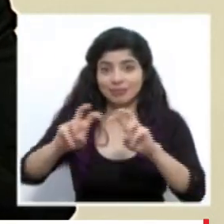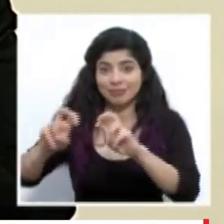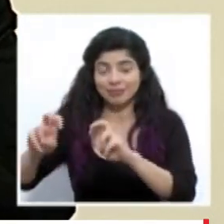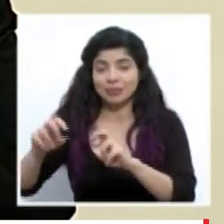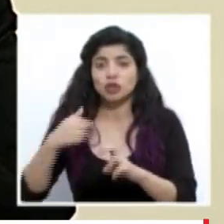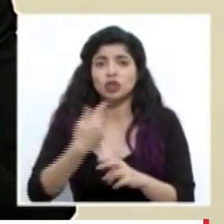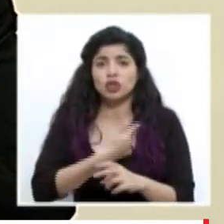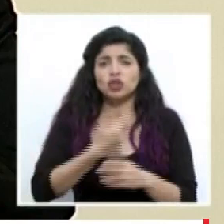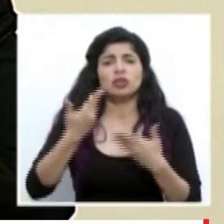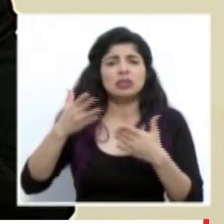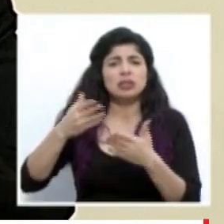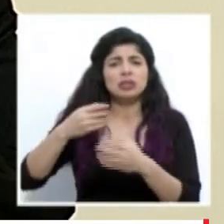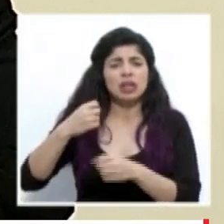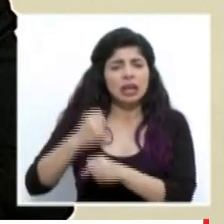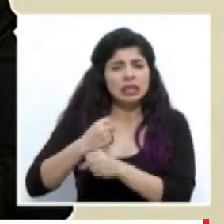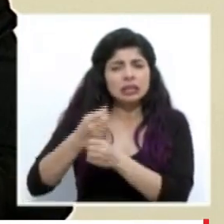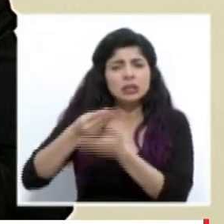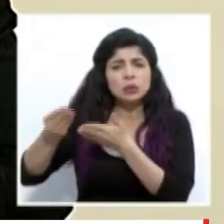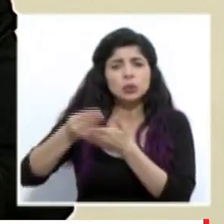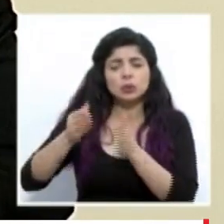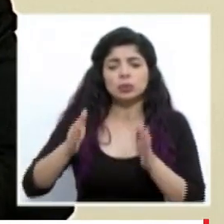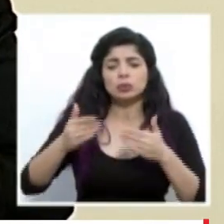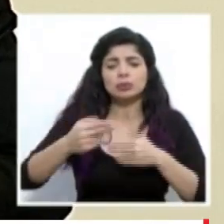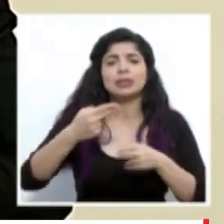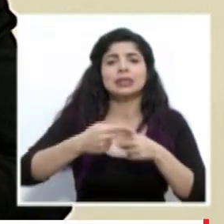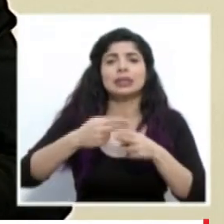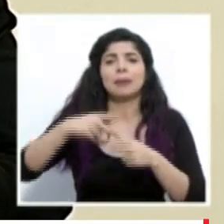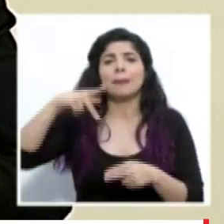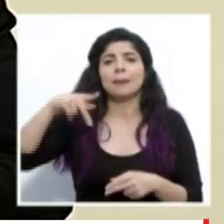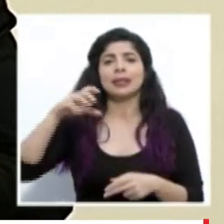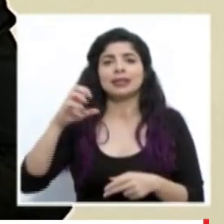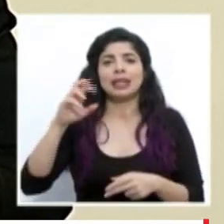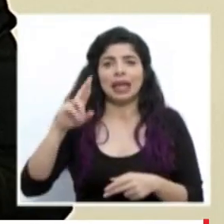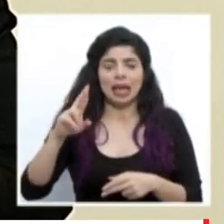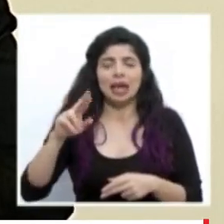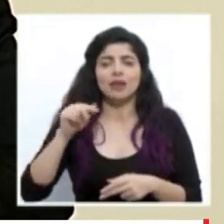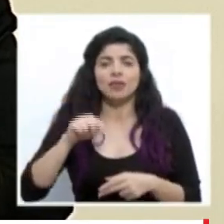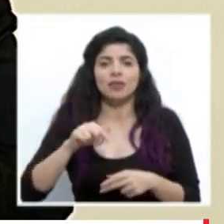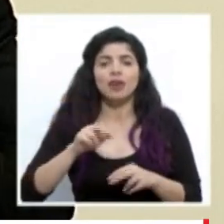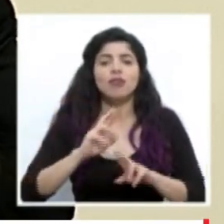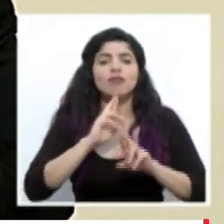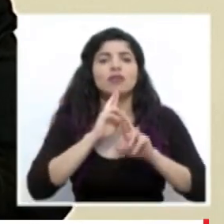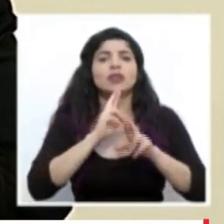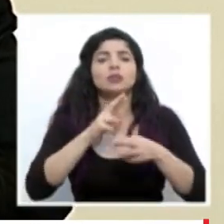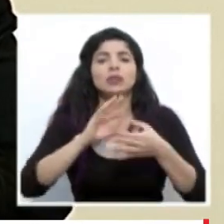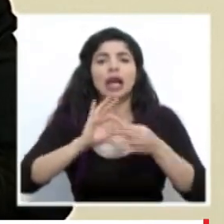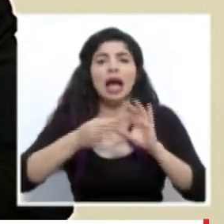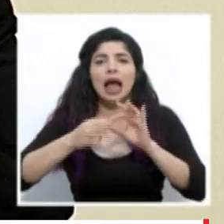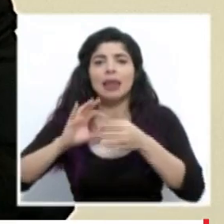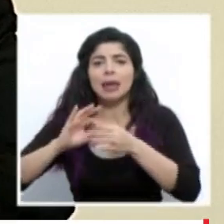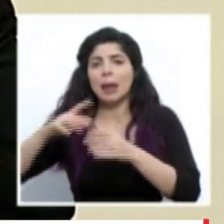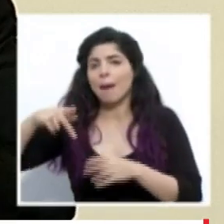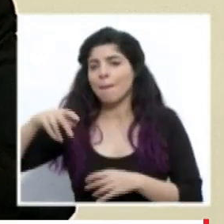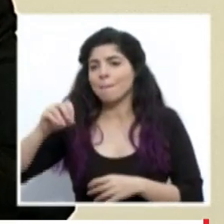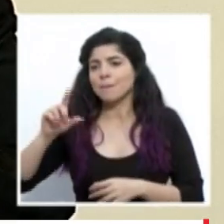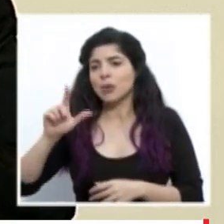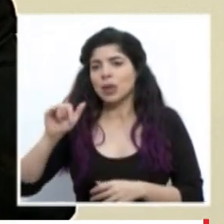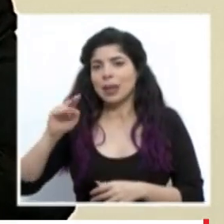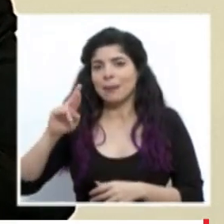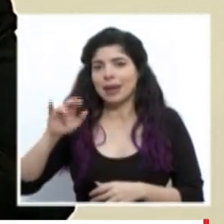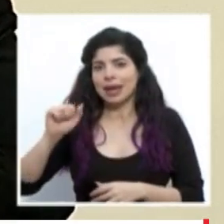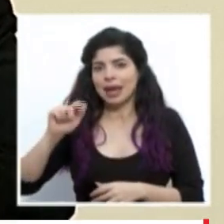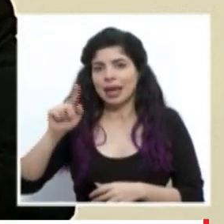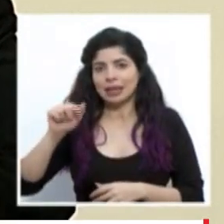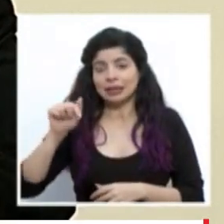de adquirir pruebas diagnósticas que se llaman PCR, que son reacción de cadena de polimerasas. Son unas pruebas específicas que tienen una